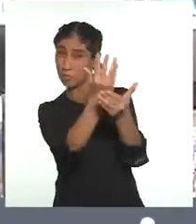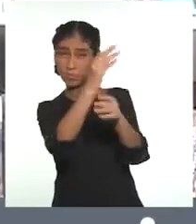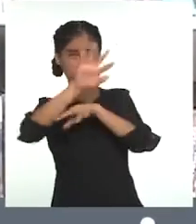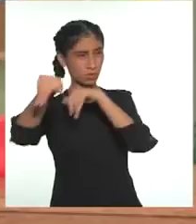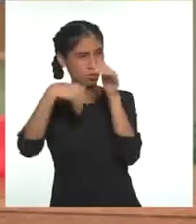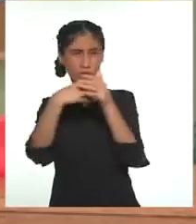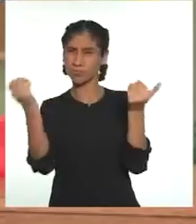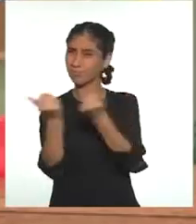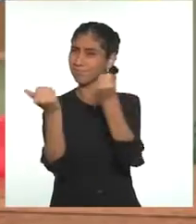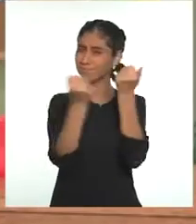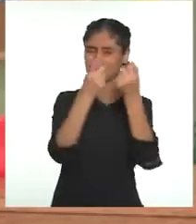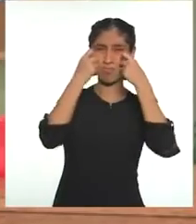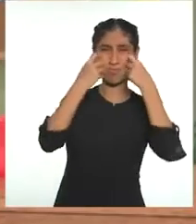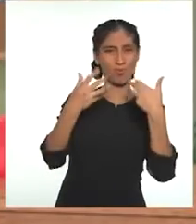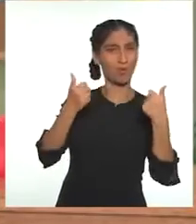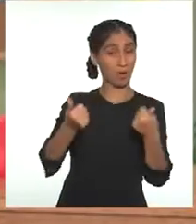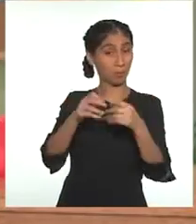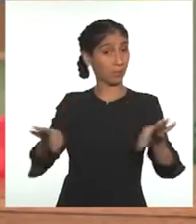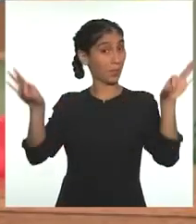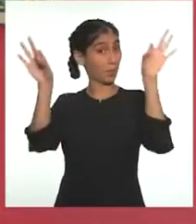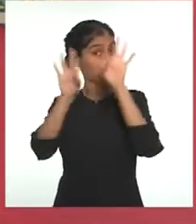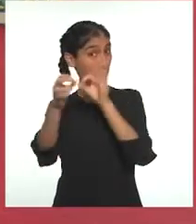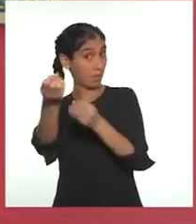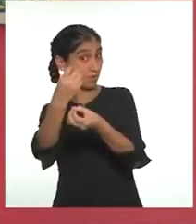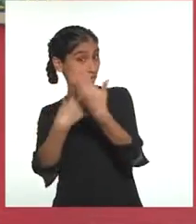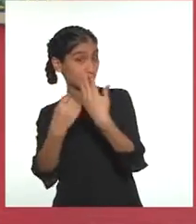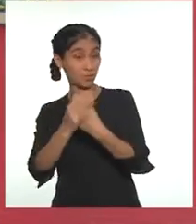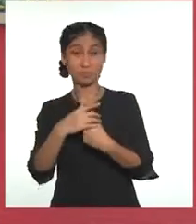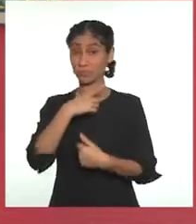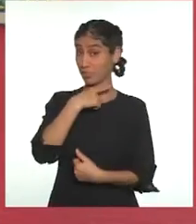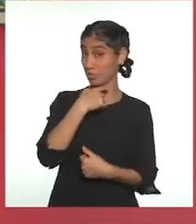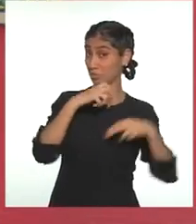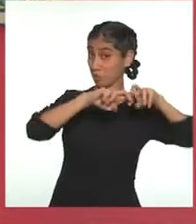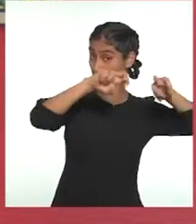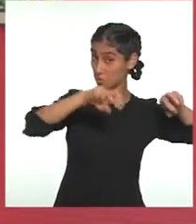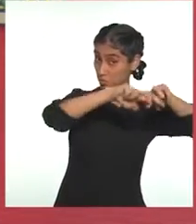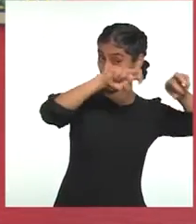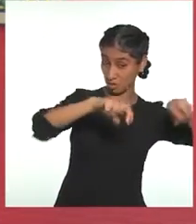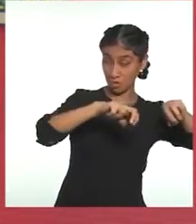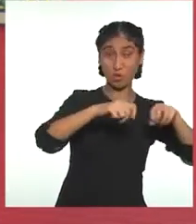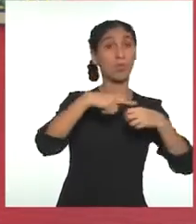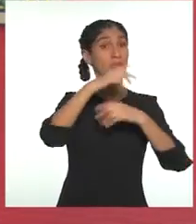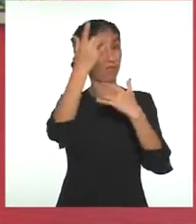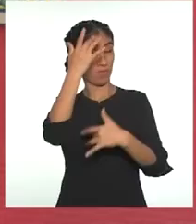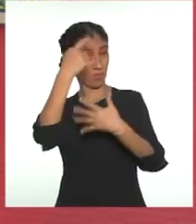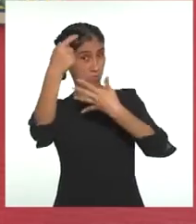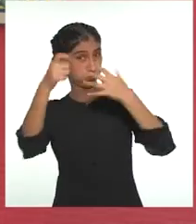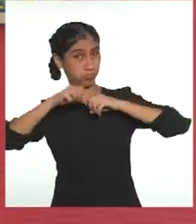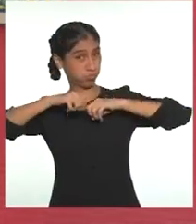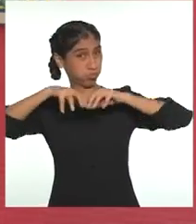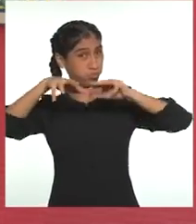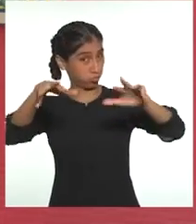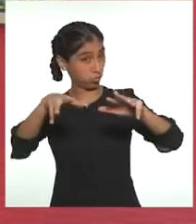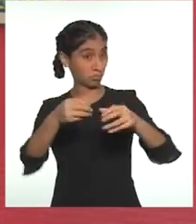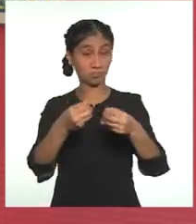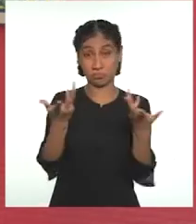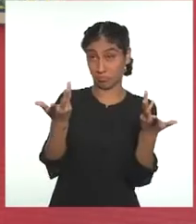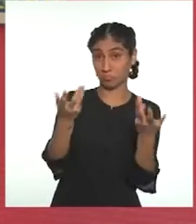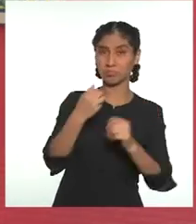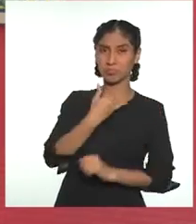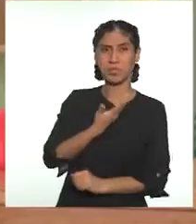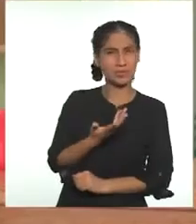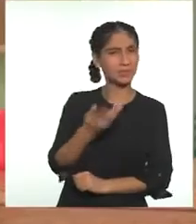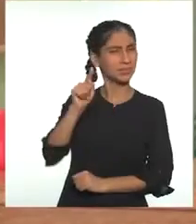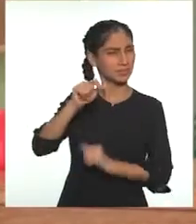crítica. Qué interesante lo que nos has compartido. Me está gustando investigar sobre las pandemias a fines del siglo XX. ¿Quién lo iba a